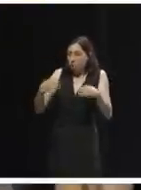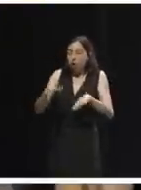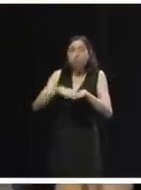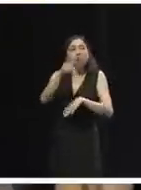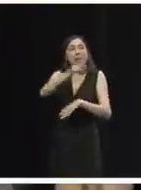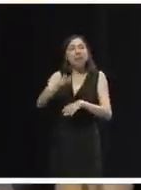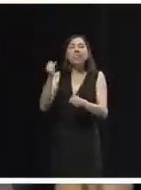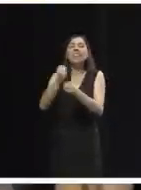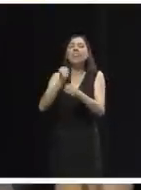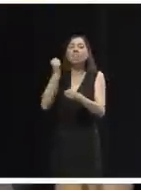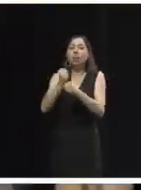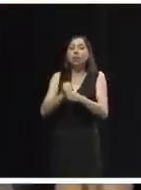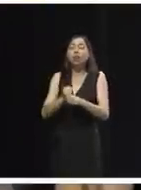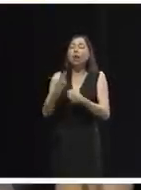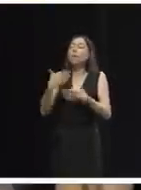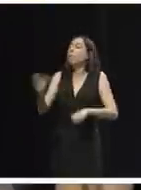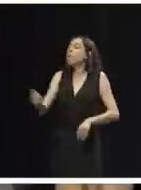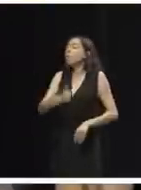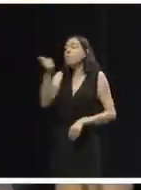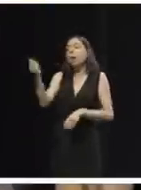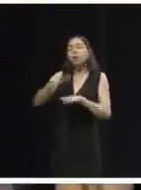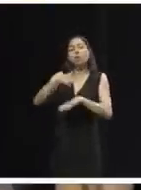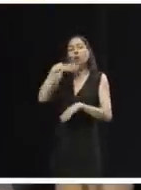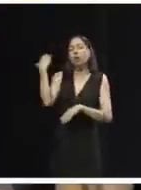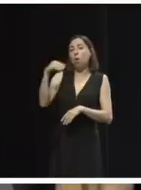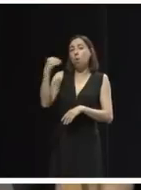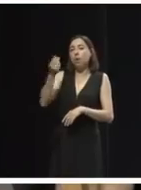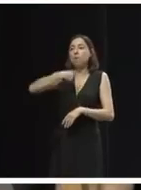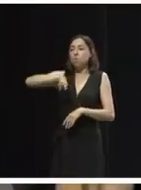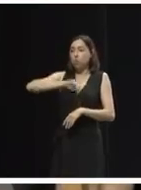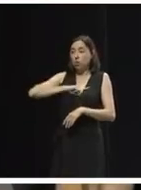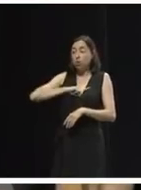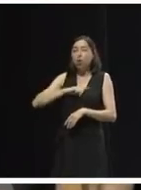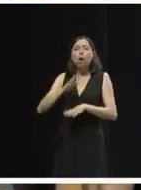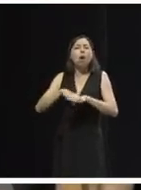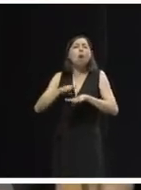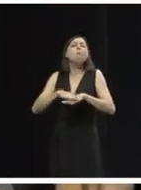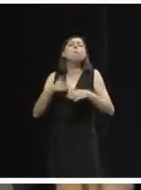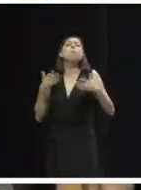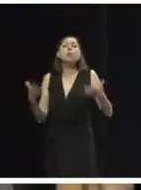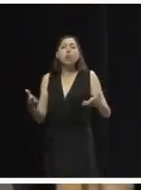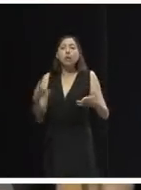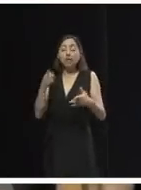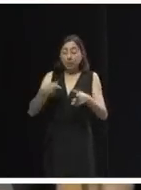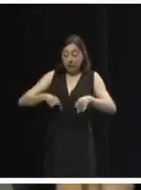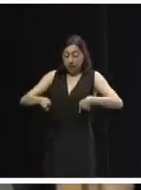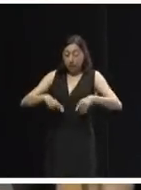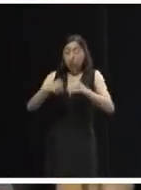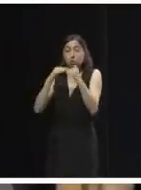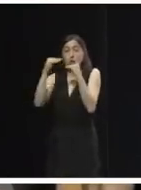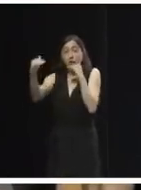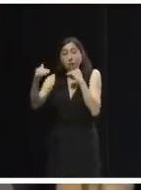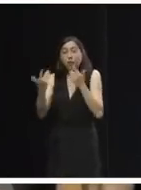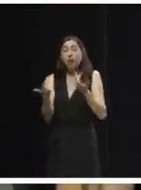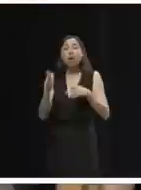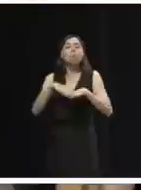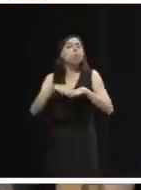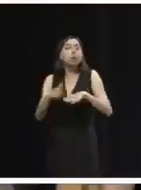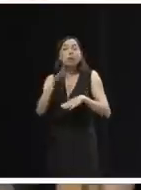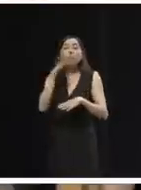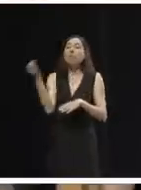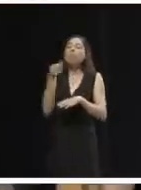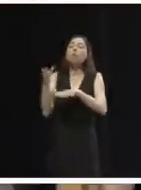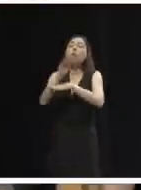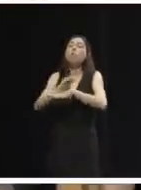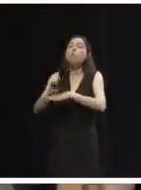todo para nuestra juventud. ¿Por qué necesitamos ese transporte sostenible? Porque debemos cuidar el medio